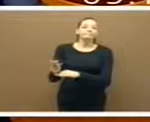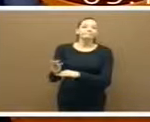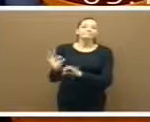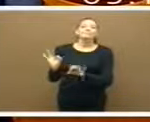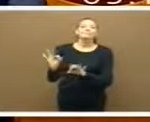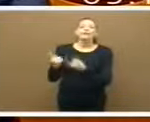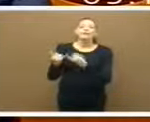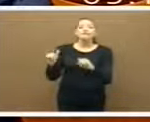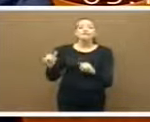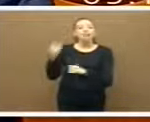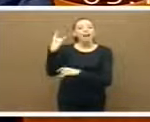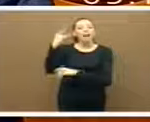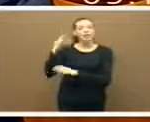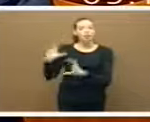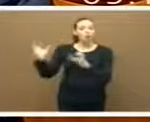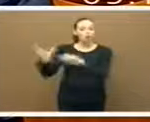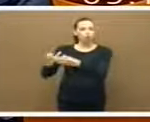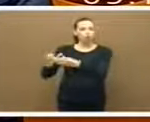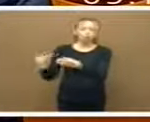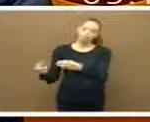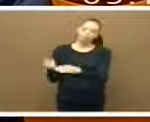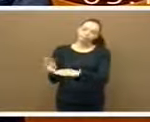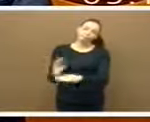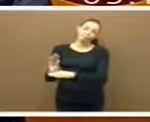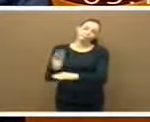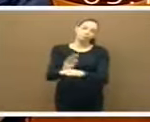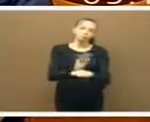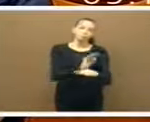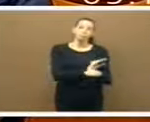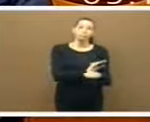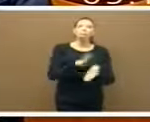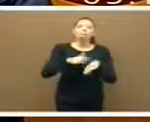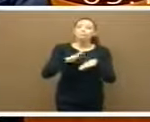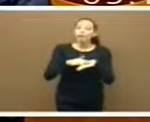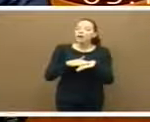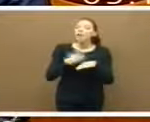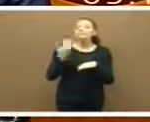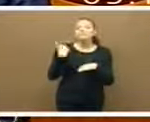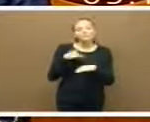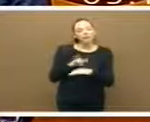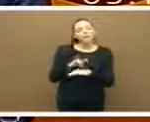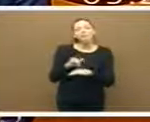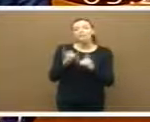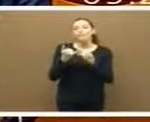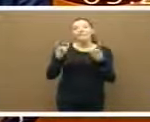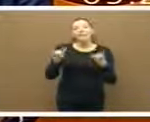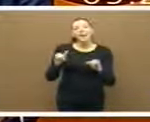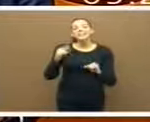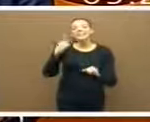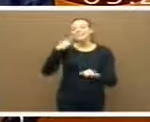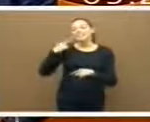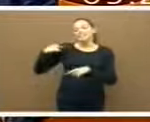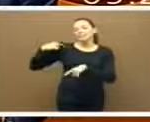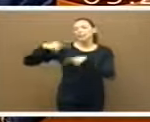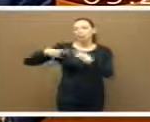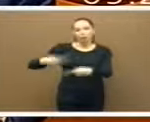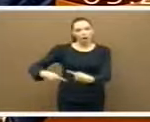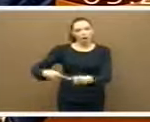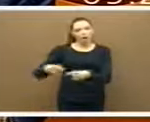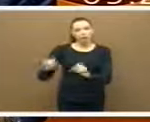taurinos, a los festejos taurinos populares que pasen al grado de festejos taurinos tradicionales, que hay muchos que pueden